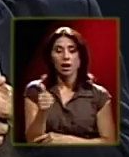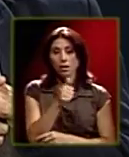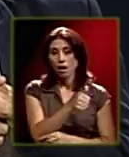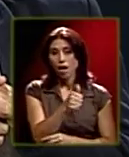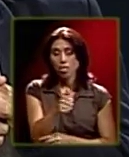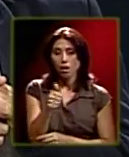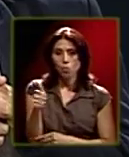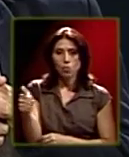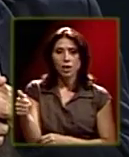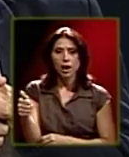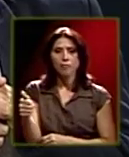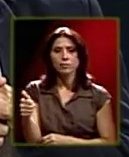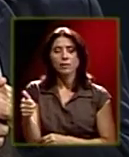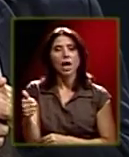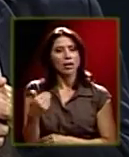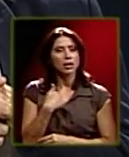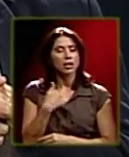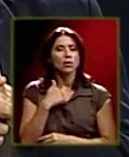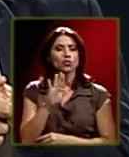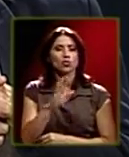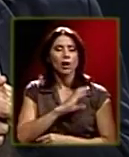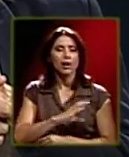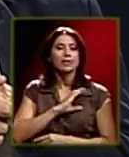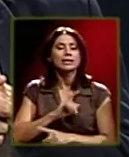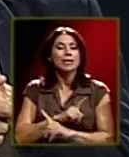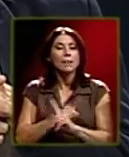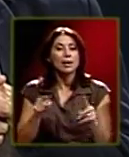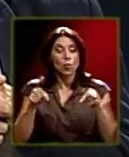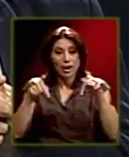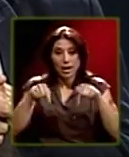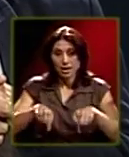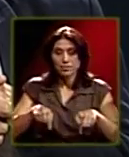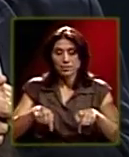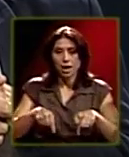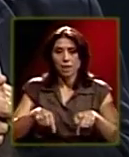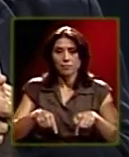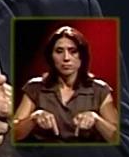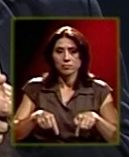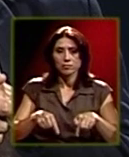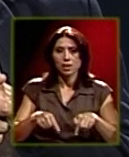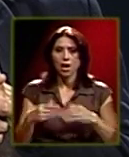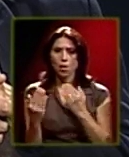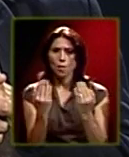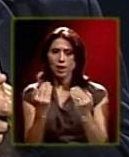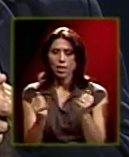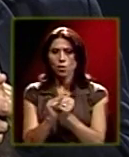tenido su característica, pero esta, digamos, a diferencia de las otras,